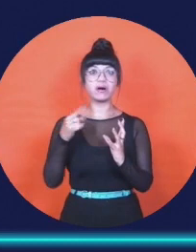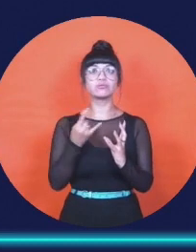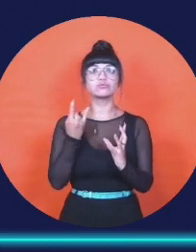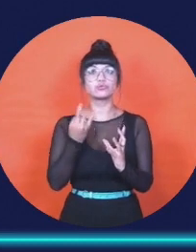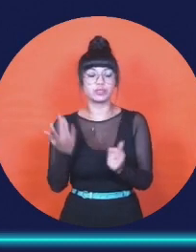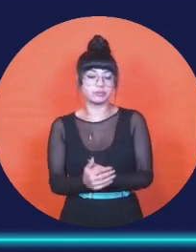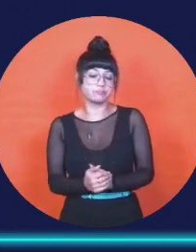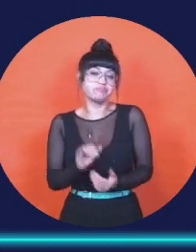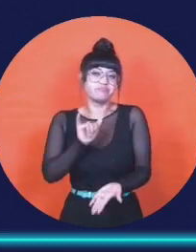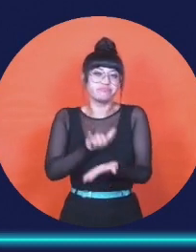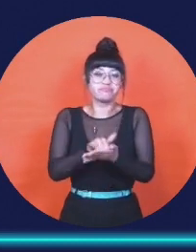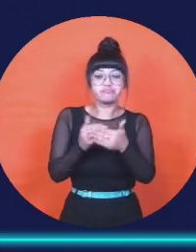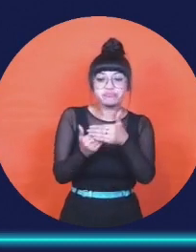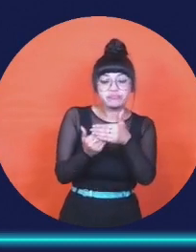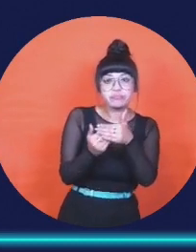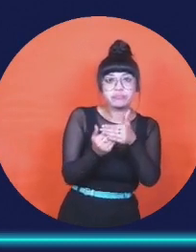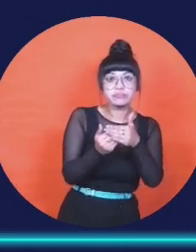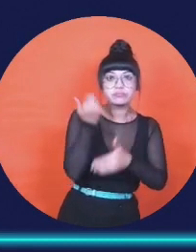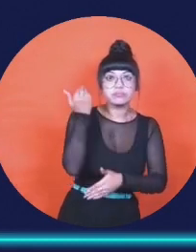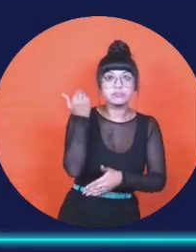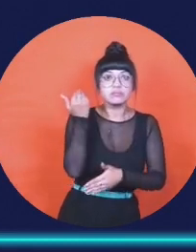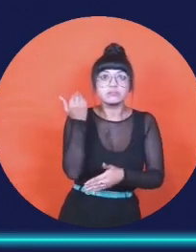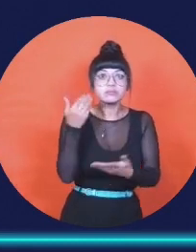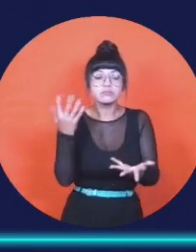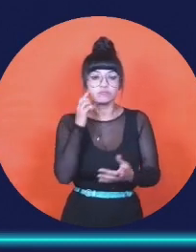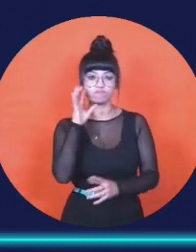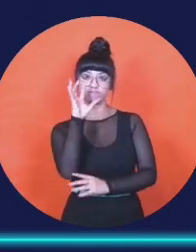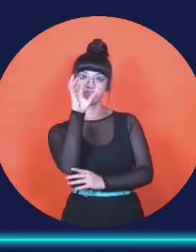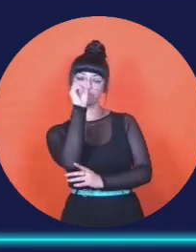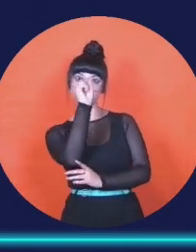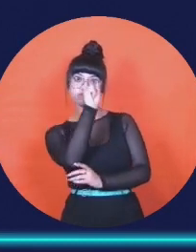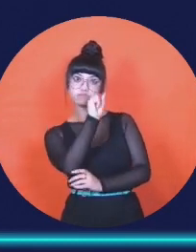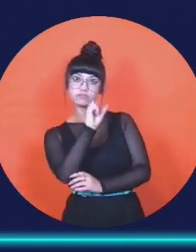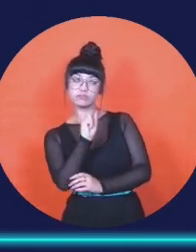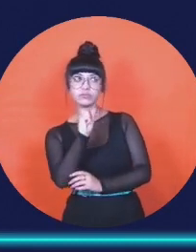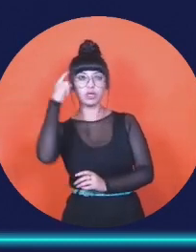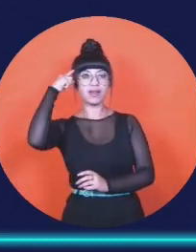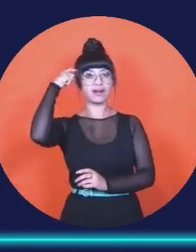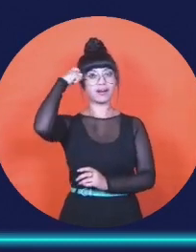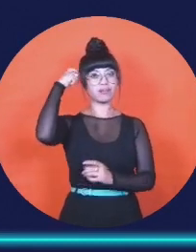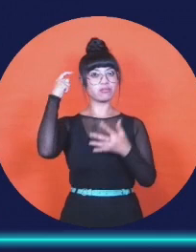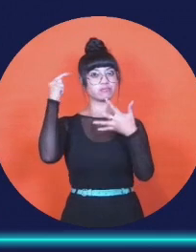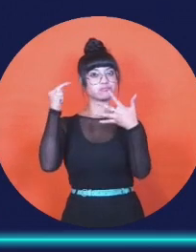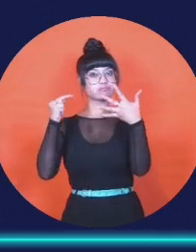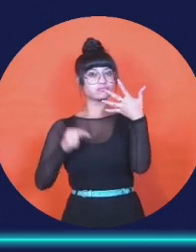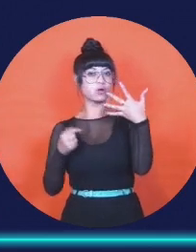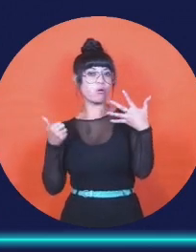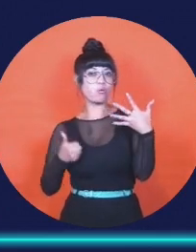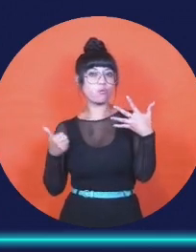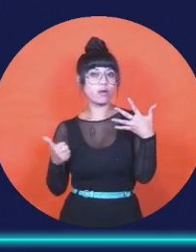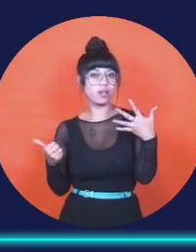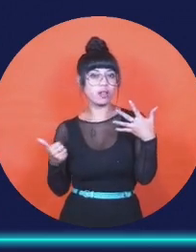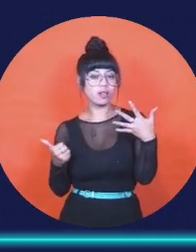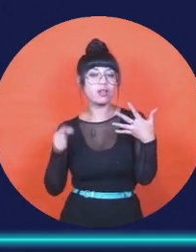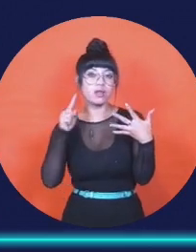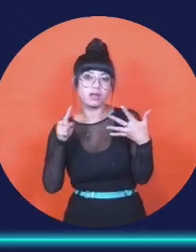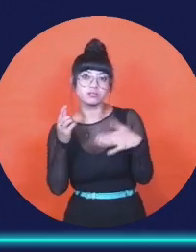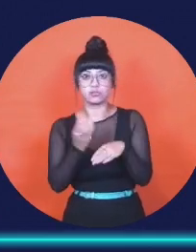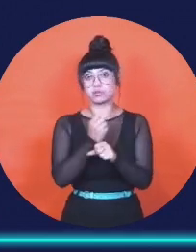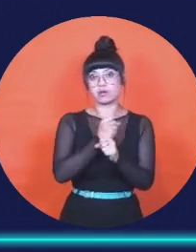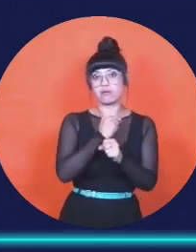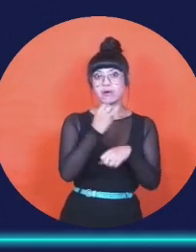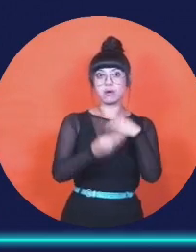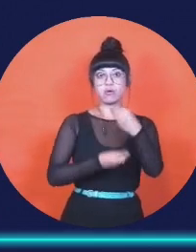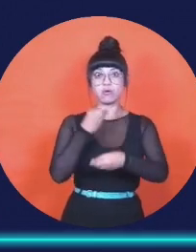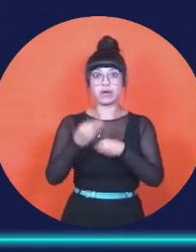empezamos a identificar los principales retos que teníamos para poder hacer el trabajo que hemos hecho más o menos en